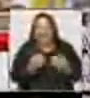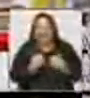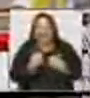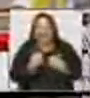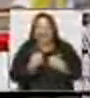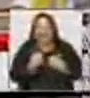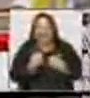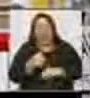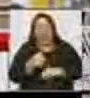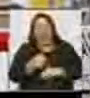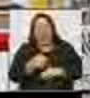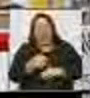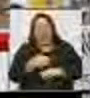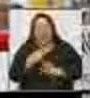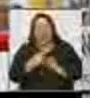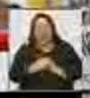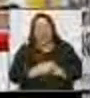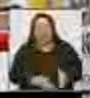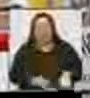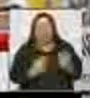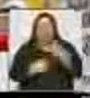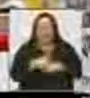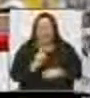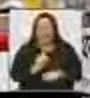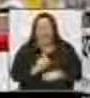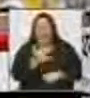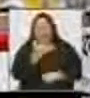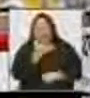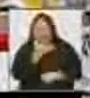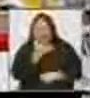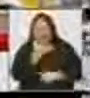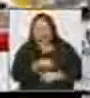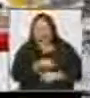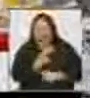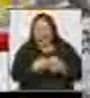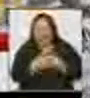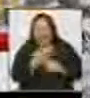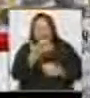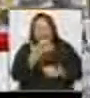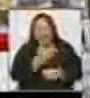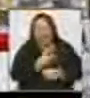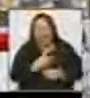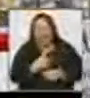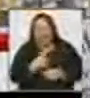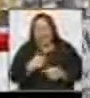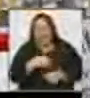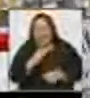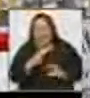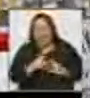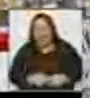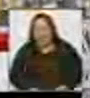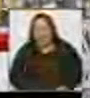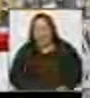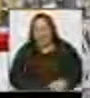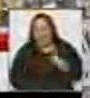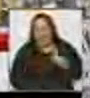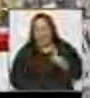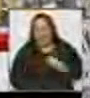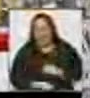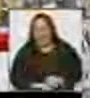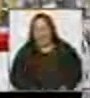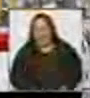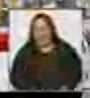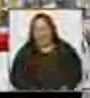posibilidad de que mis proyectos se vean rápido, presidente, más bien se equivoca. Entonces vuelvo a pedirle a usted, presidente, que ya lo hice por escrito dos